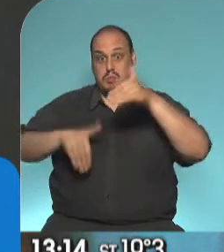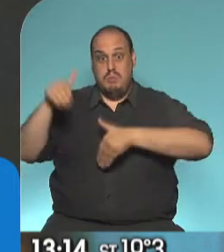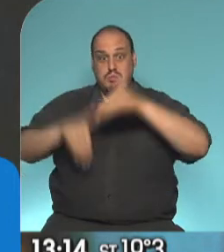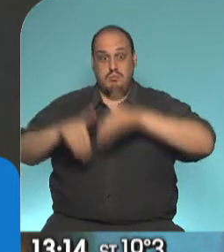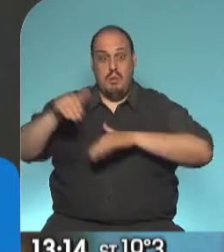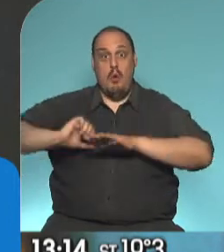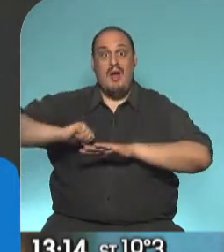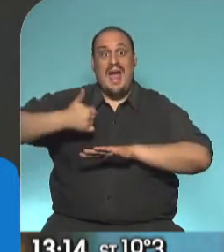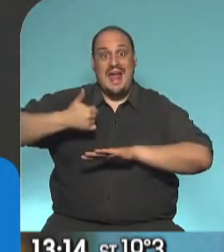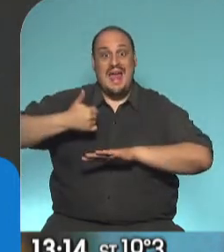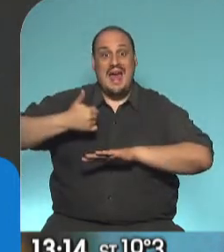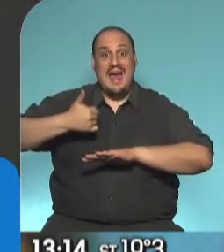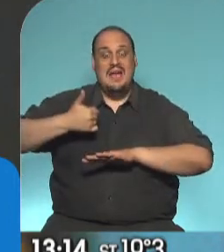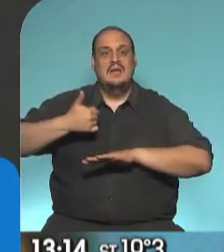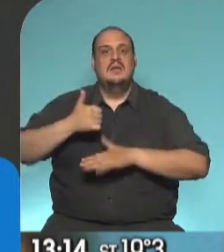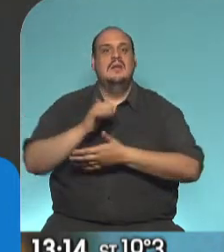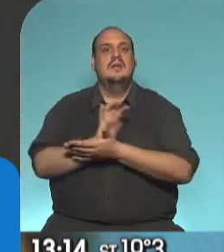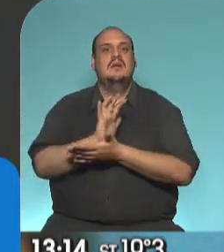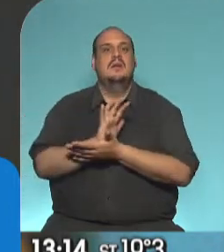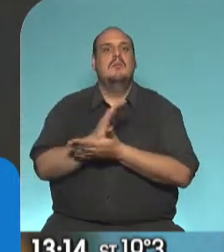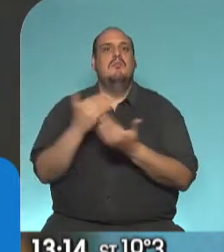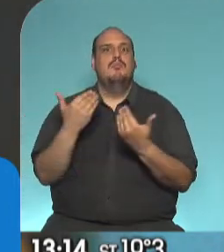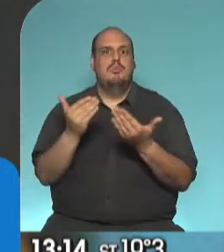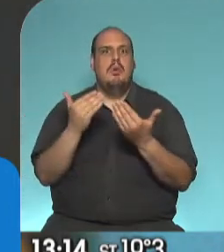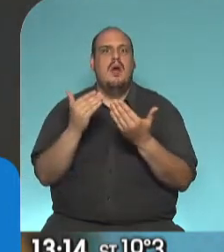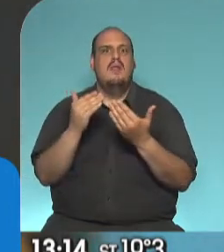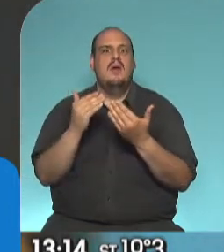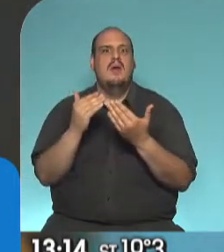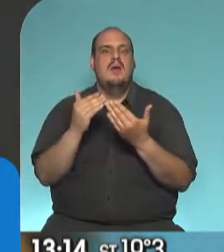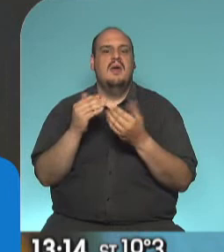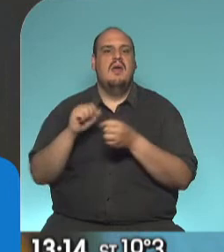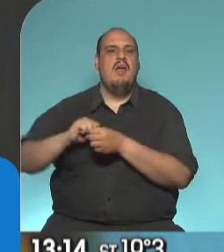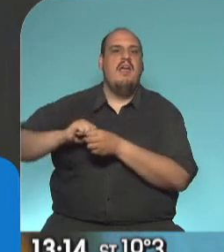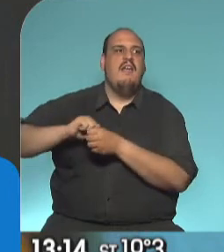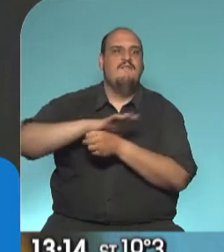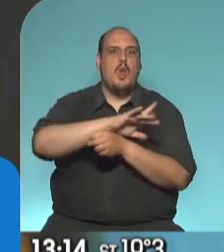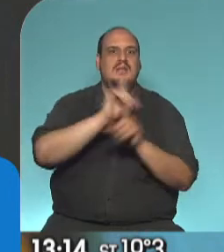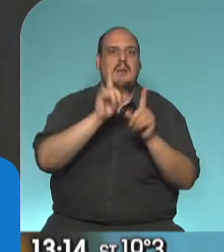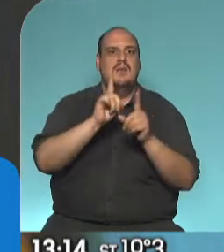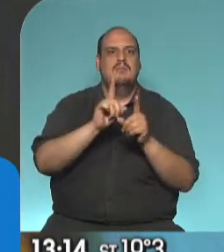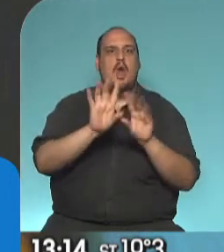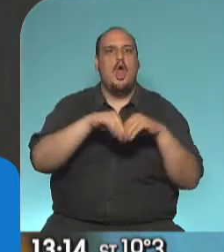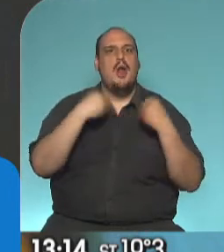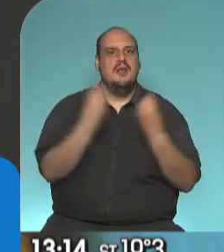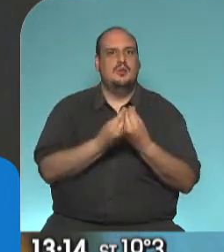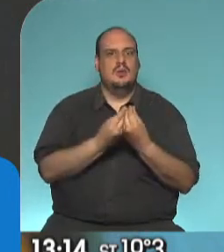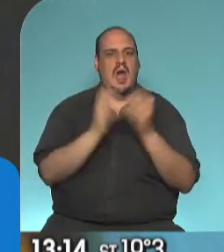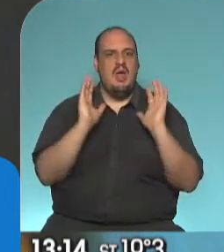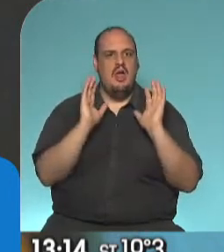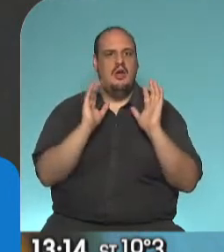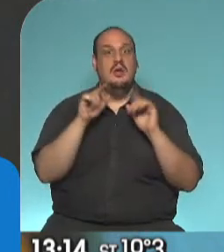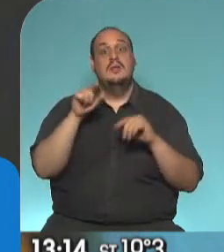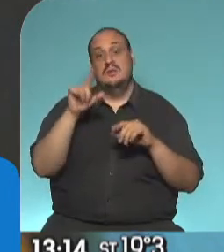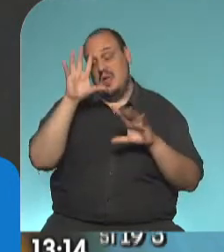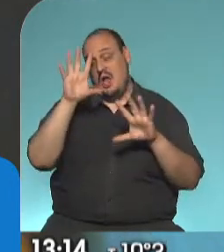electoral, podría significar un cambio también en ese, o repercutir en ese resultado electoral total. Recordemos que es un sistema